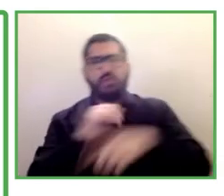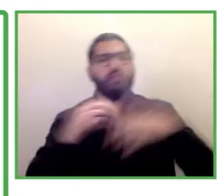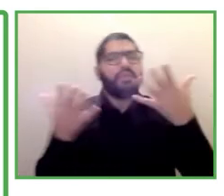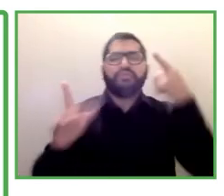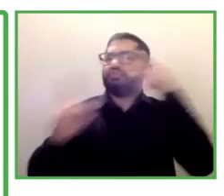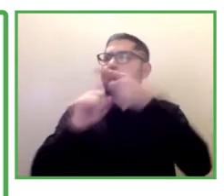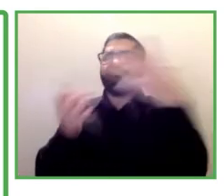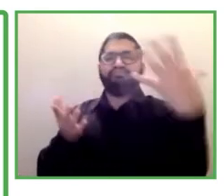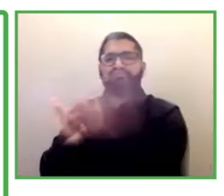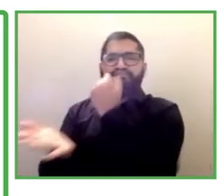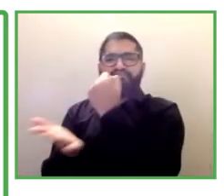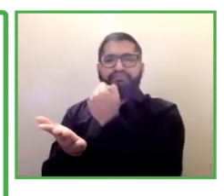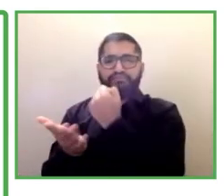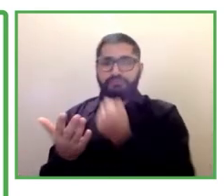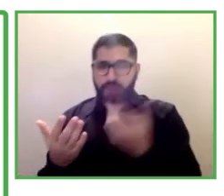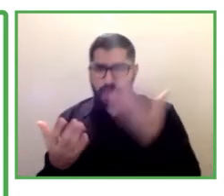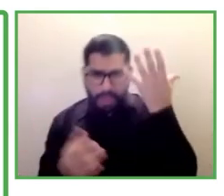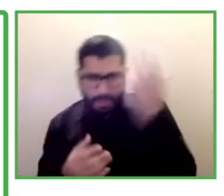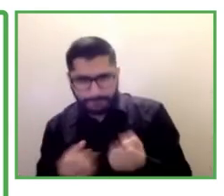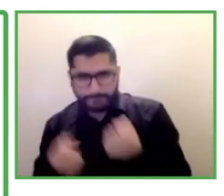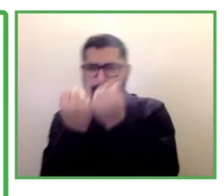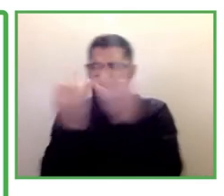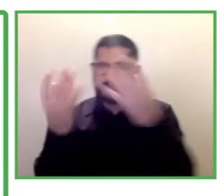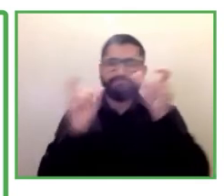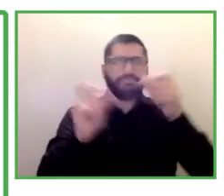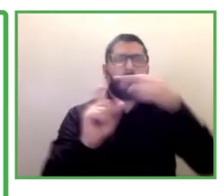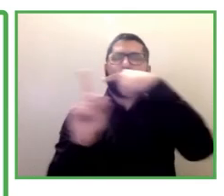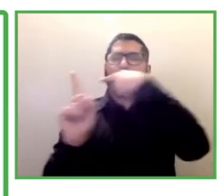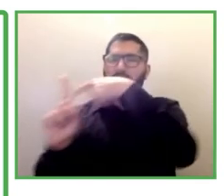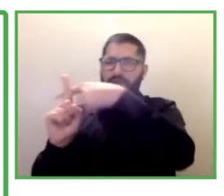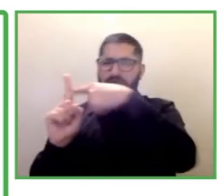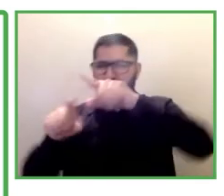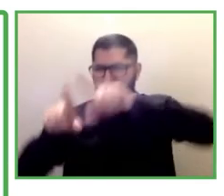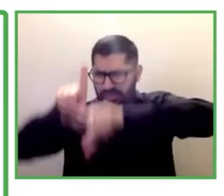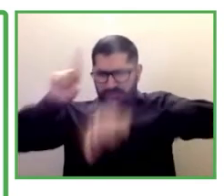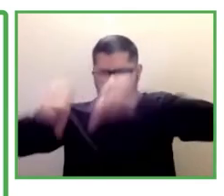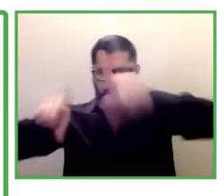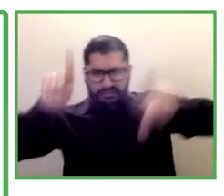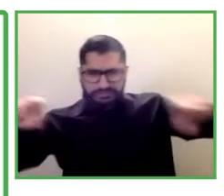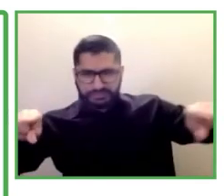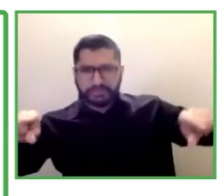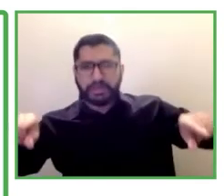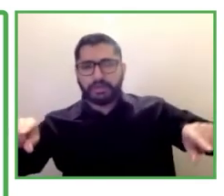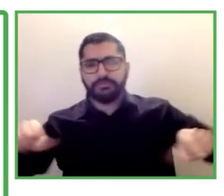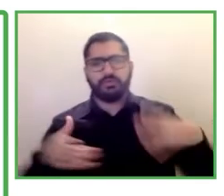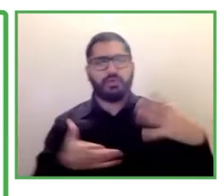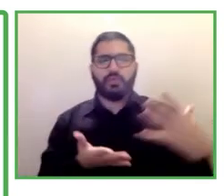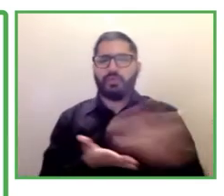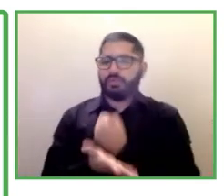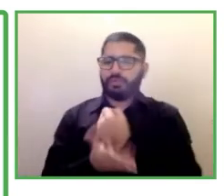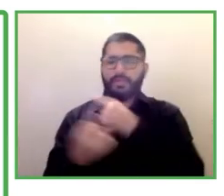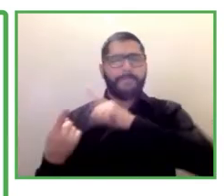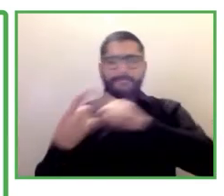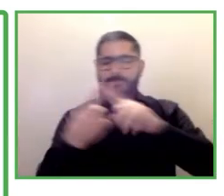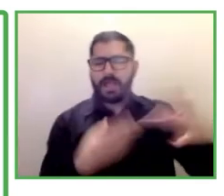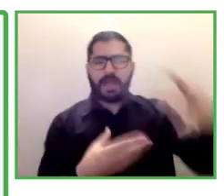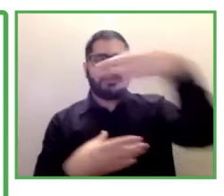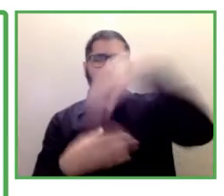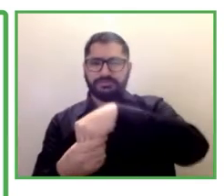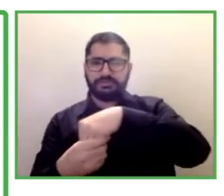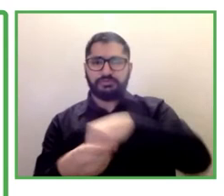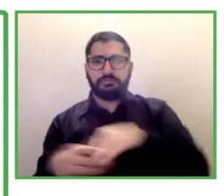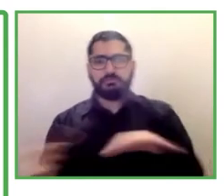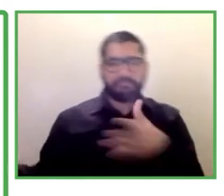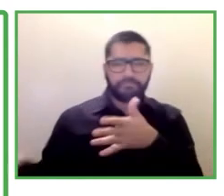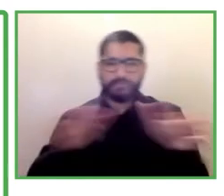resultados de nuestros participantes. El 4% de nuestros alumnos que participaron en 2019 se les